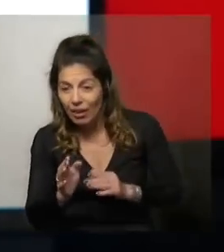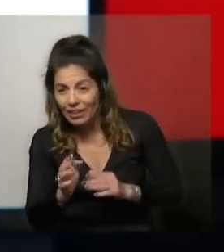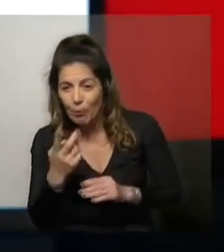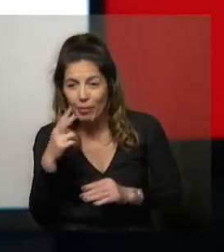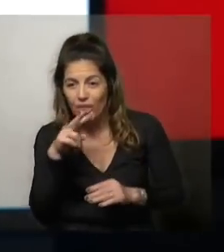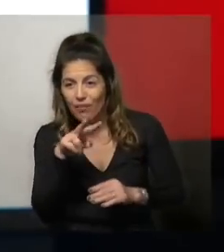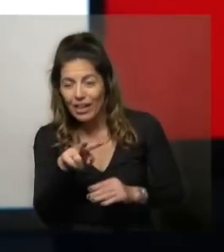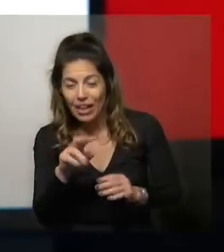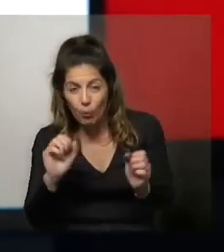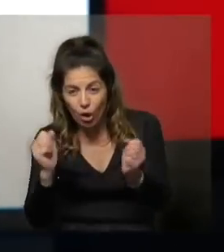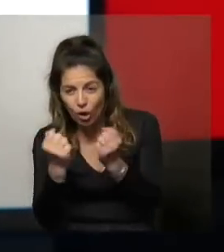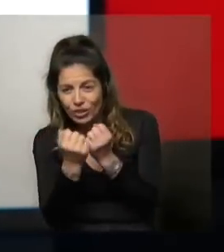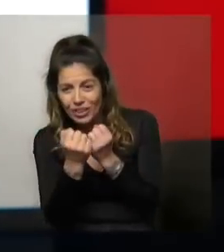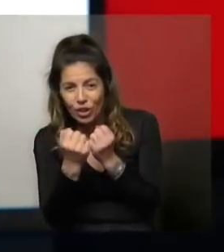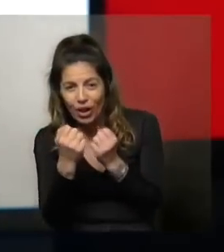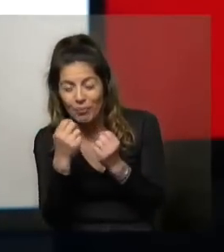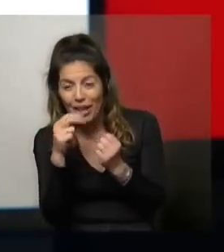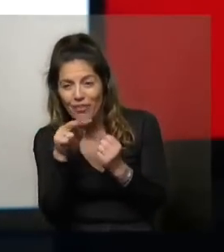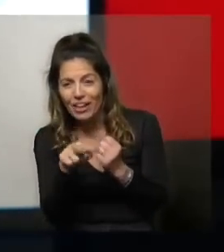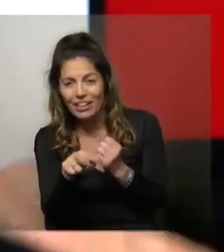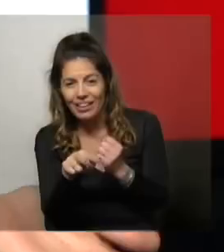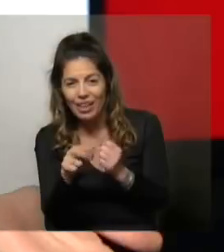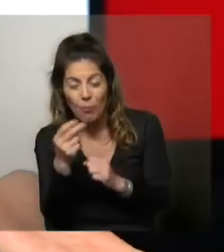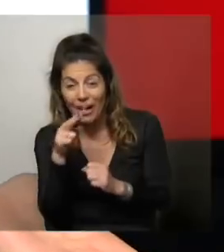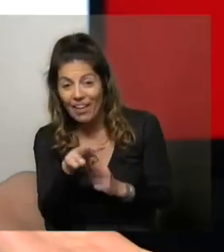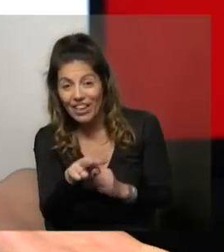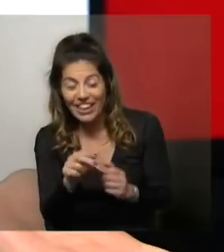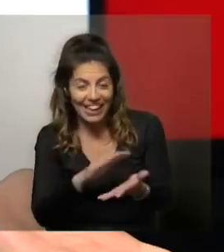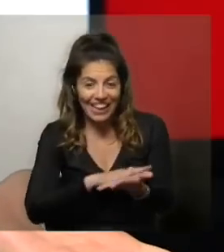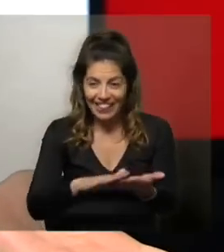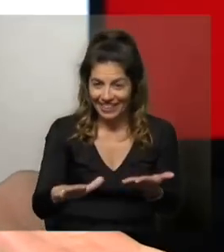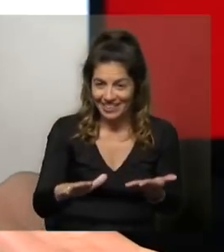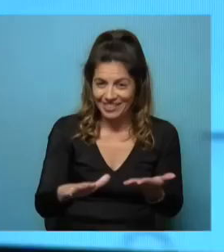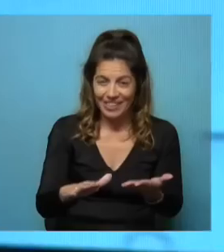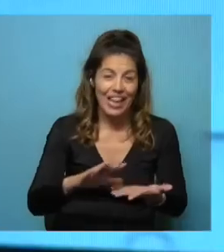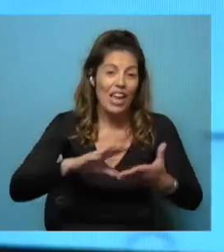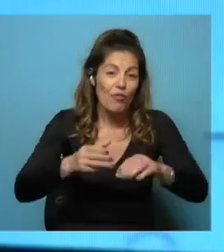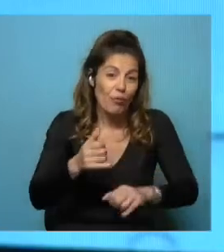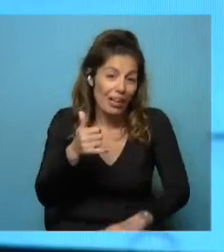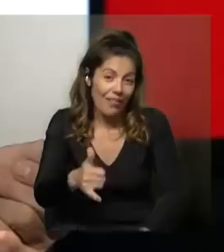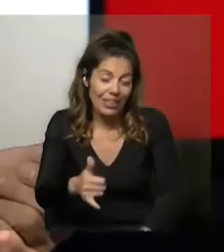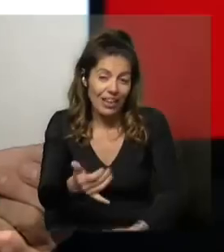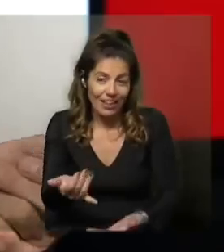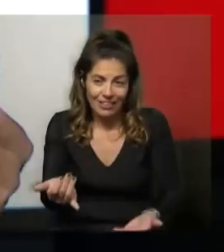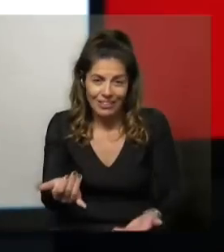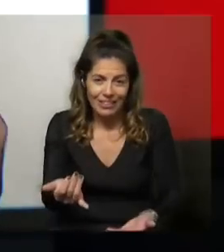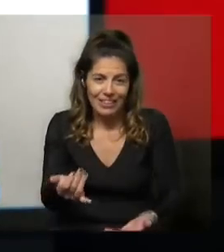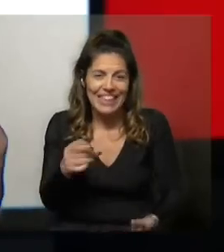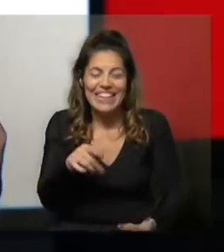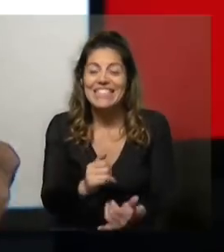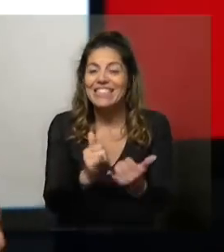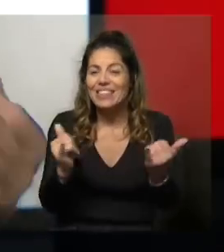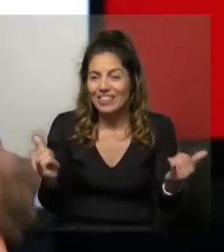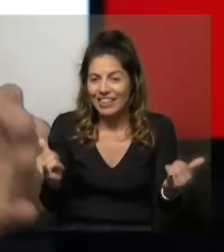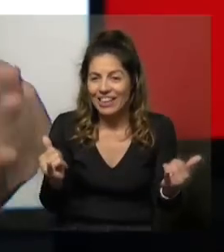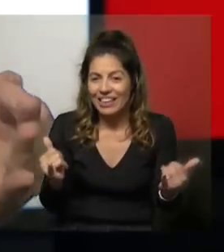allá escondidos hacia arriba para ver la función gratis porque era la forma que teníamos ese día